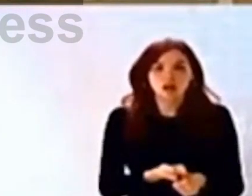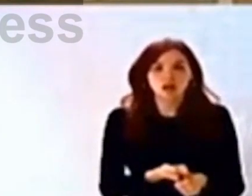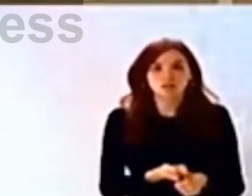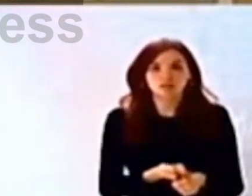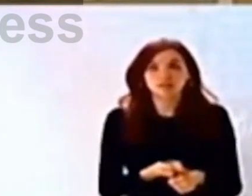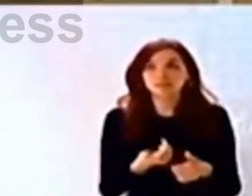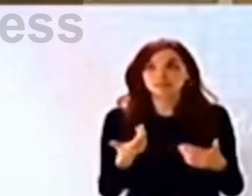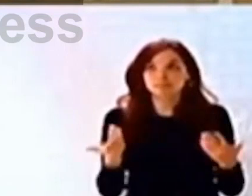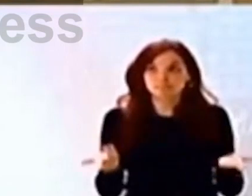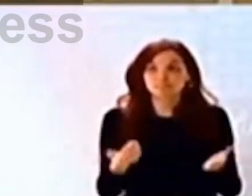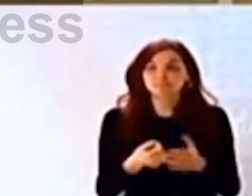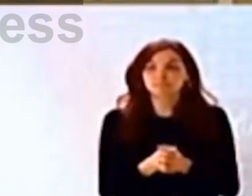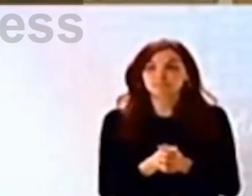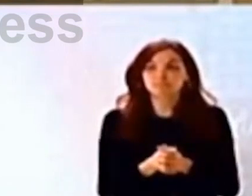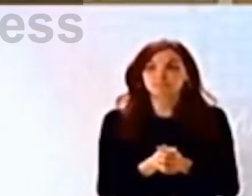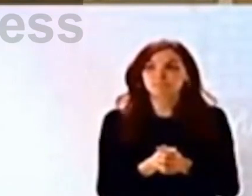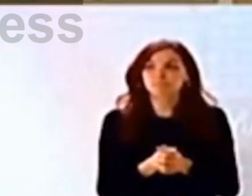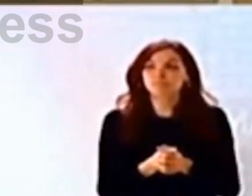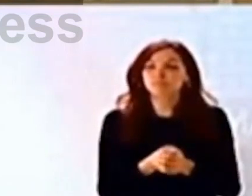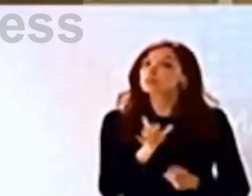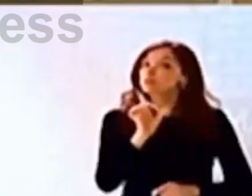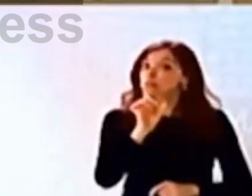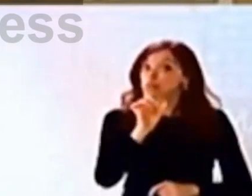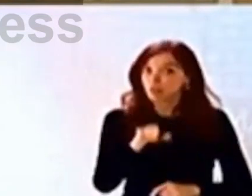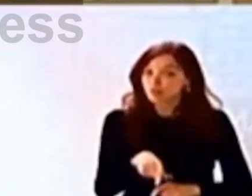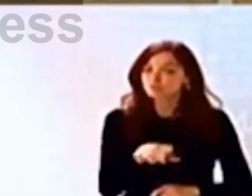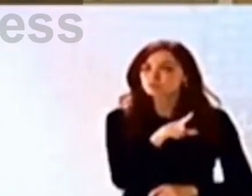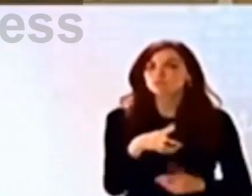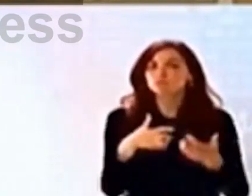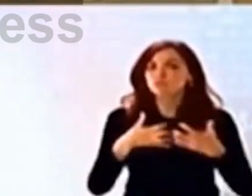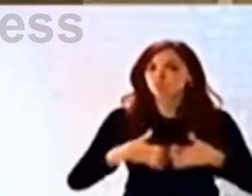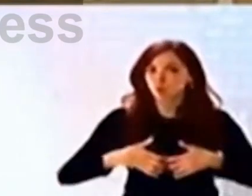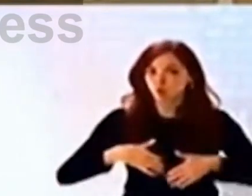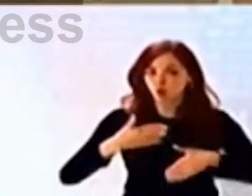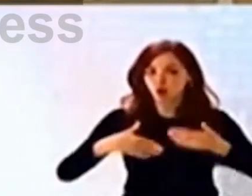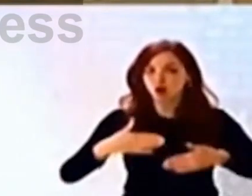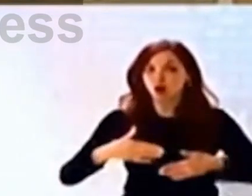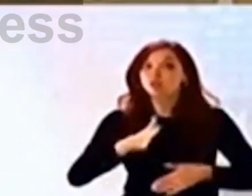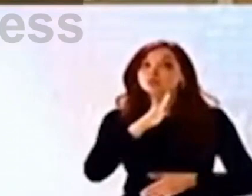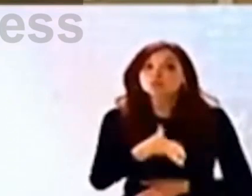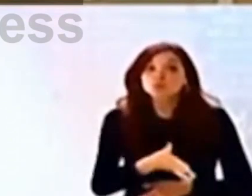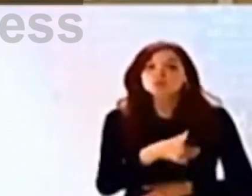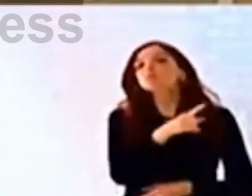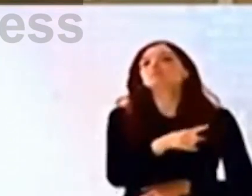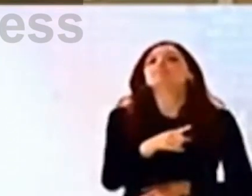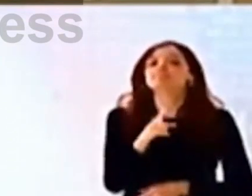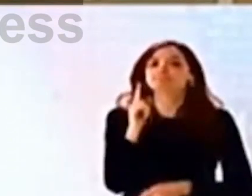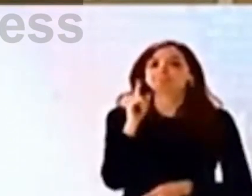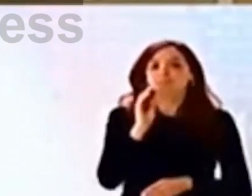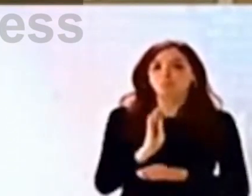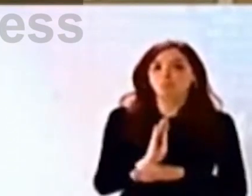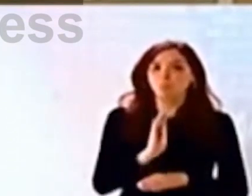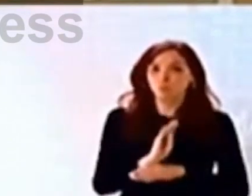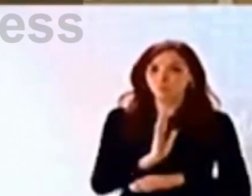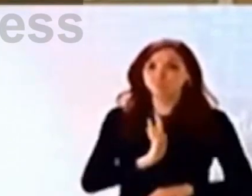y también esto funciona porque actuamos con el principio de prudencia es